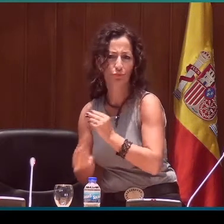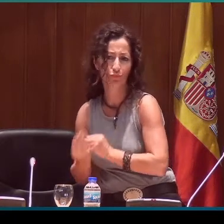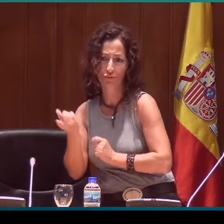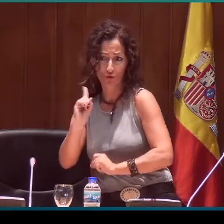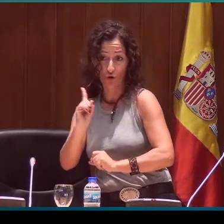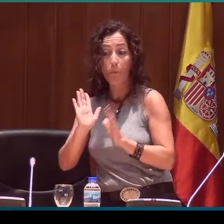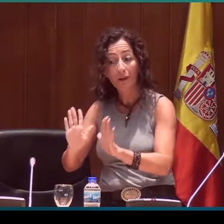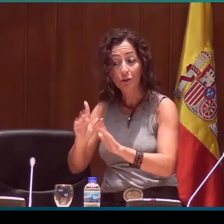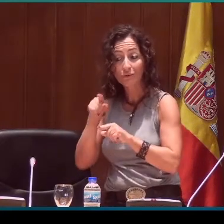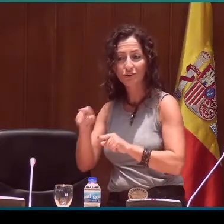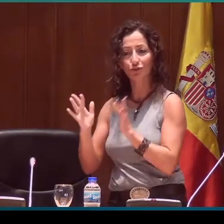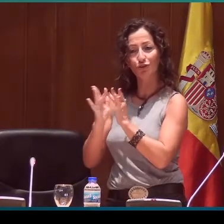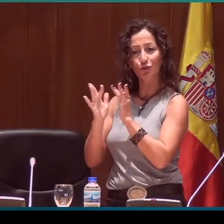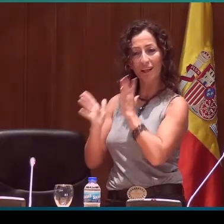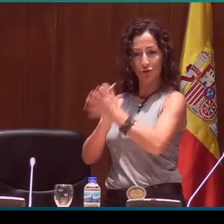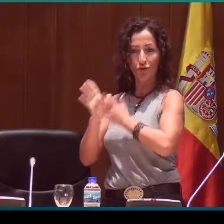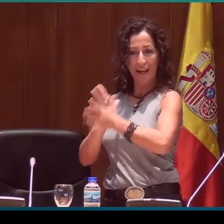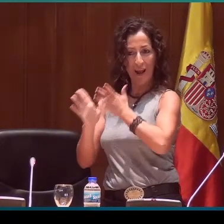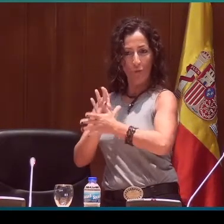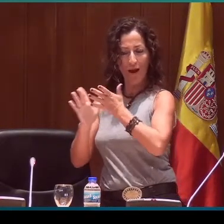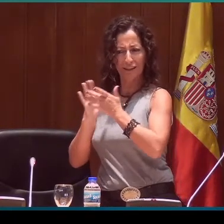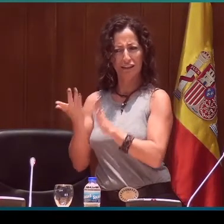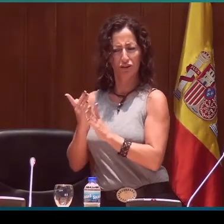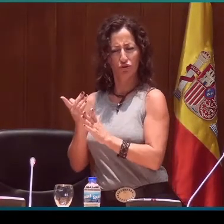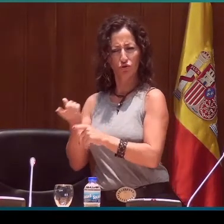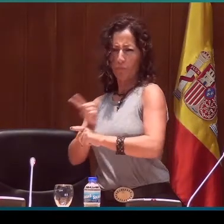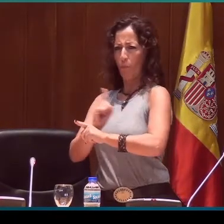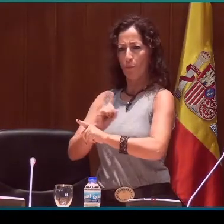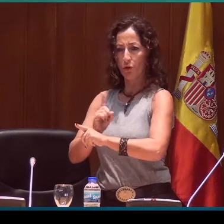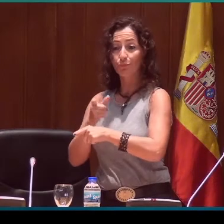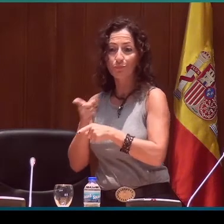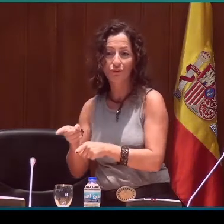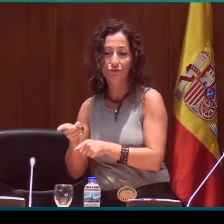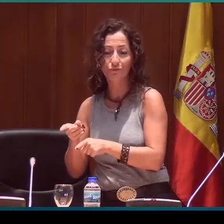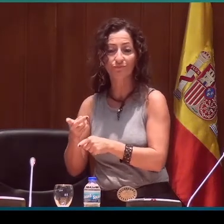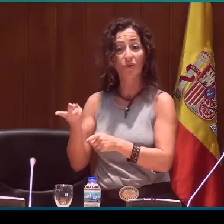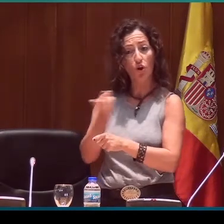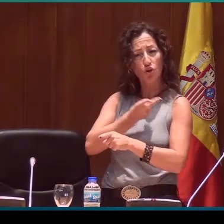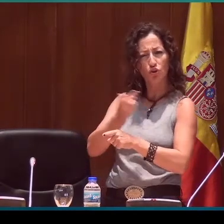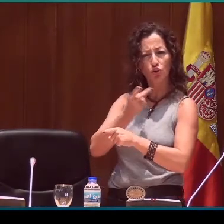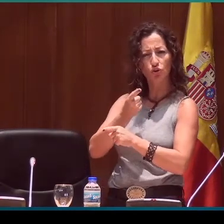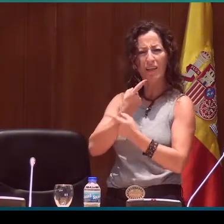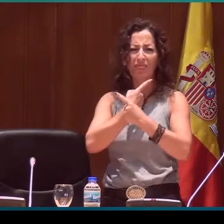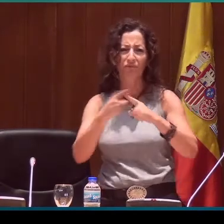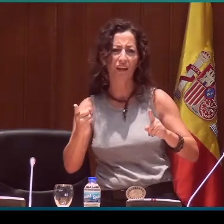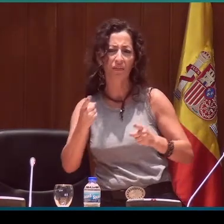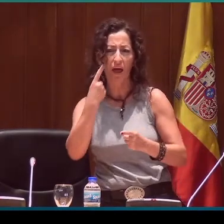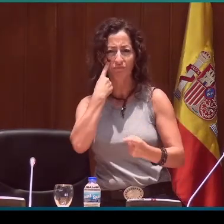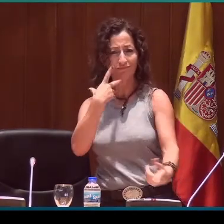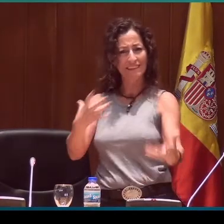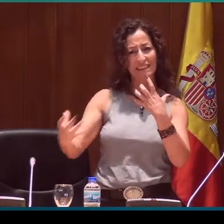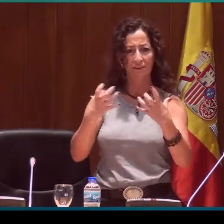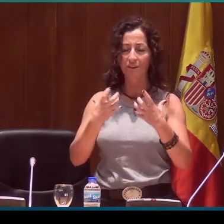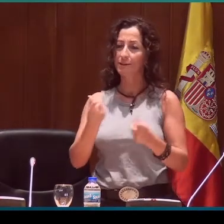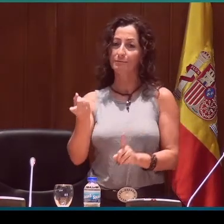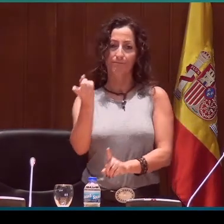nativos, pero que habían tenido contacto, que tenían contacto tempranamente con la lengua de signos, los dos grupos